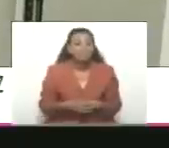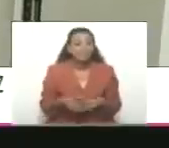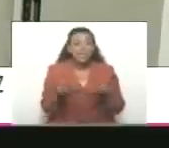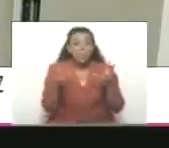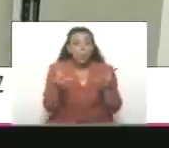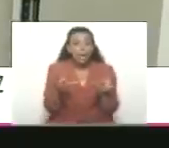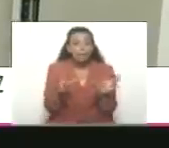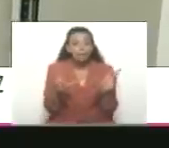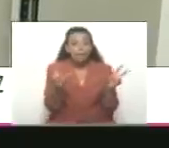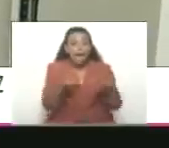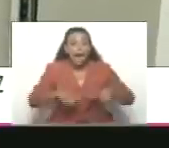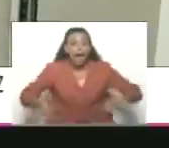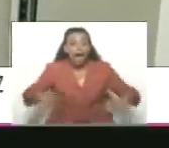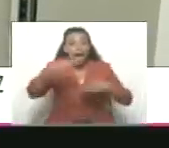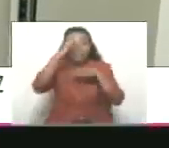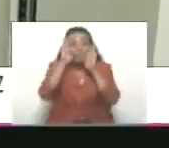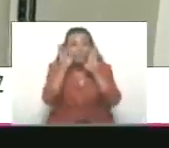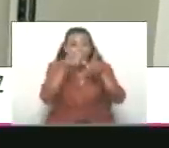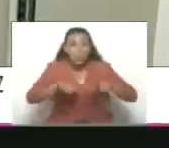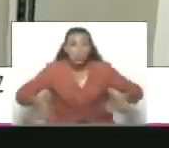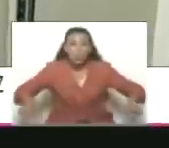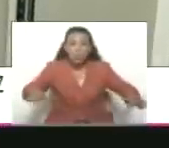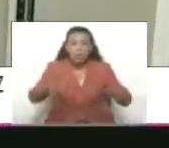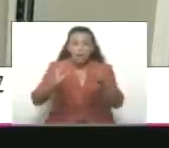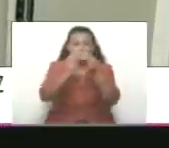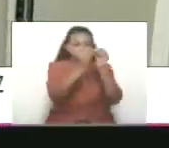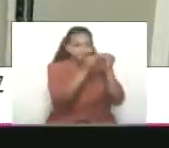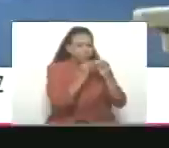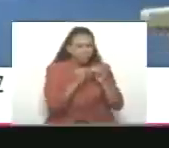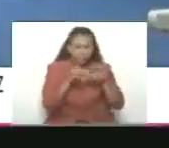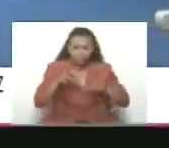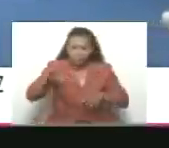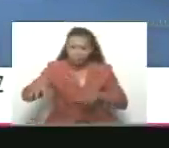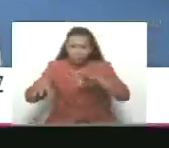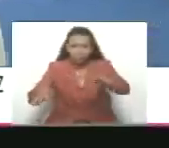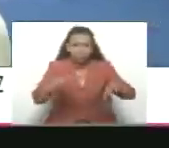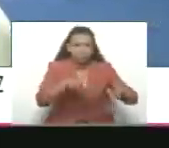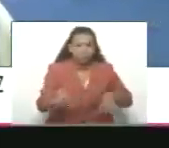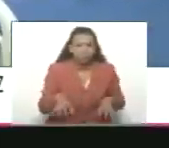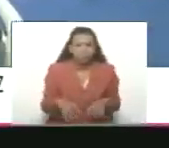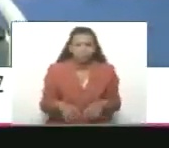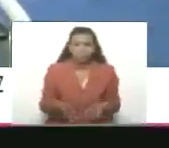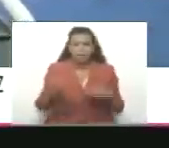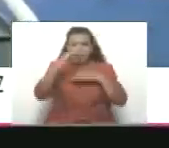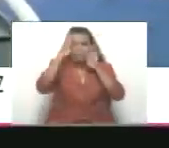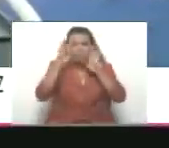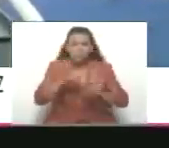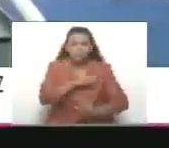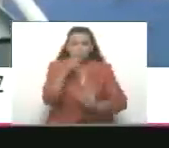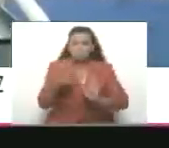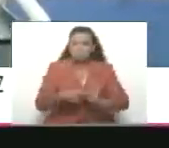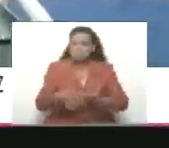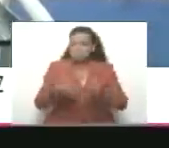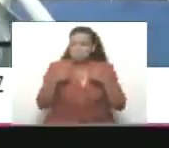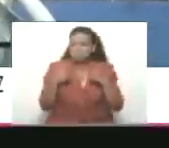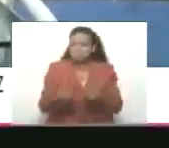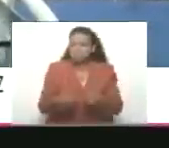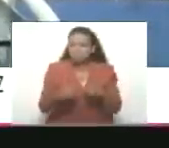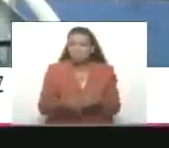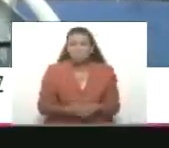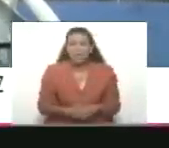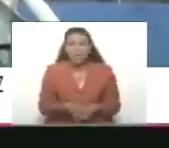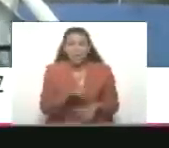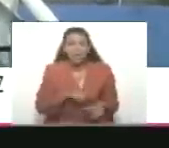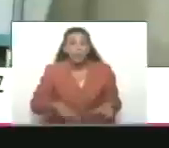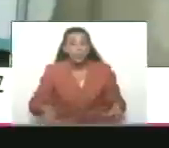de salud en esta zona Y además que va a ayudar muchísimo a que este sector de esta esta parte de nuestro